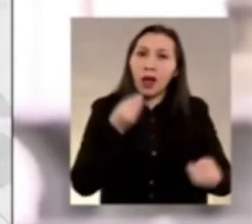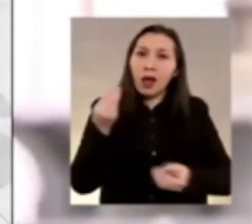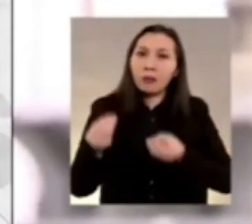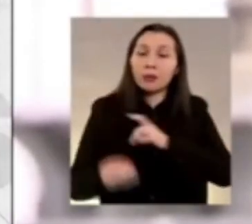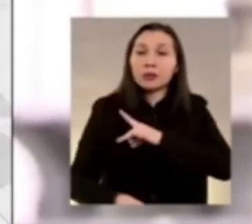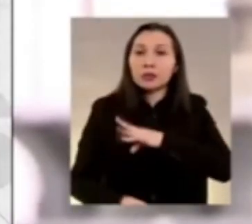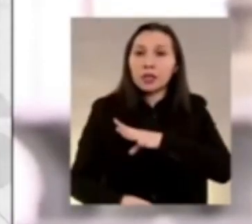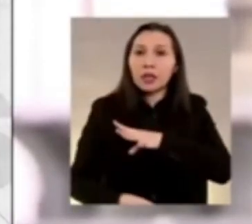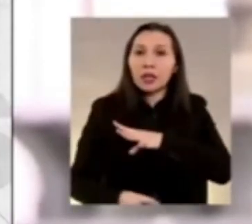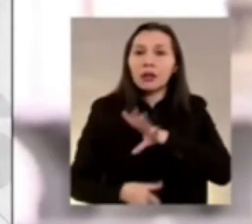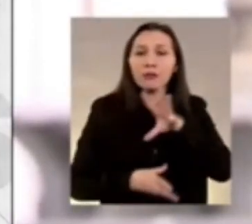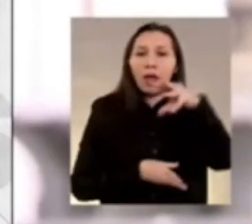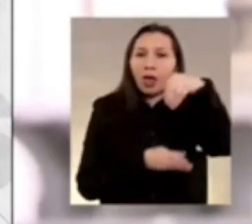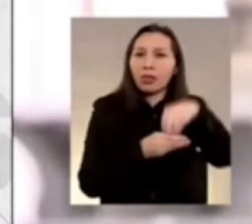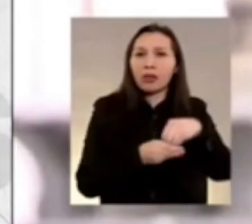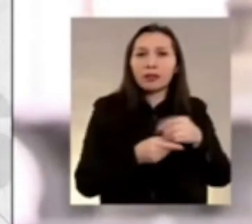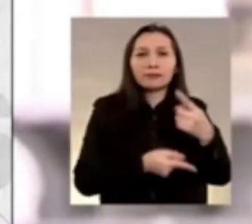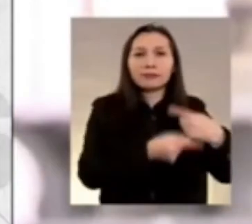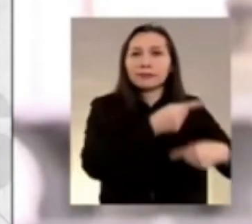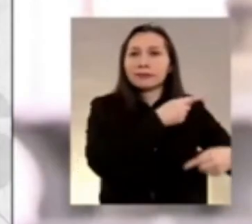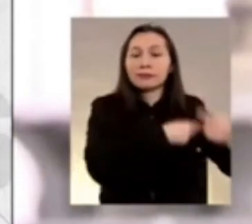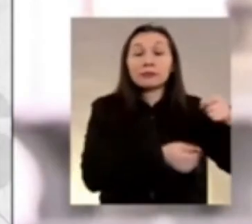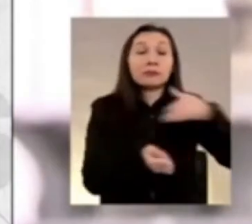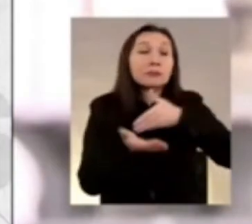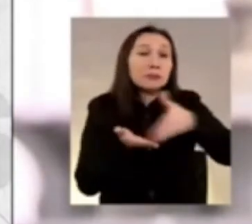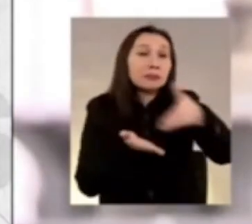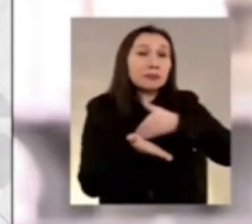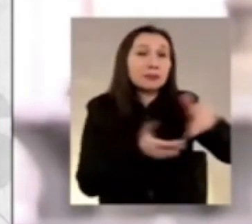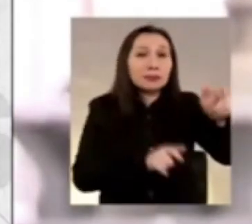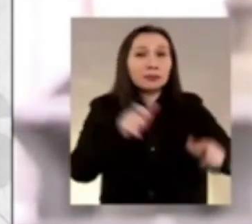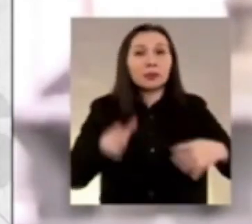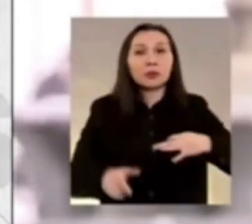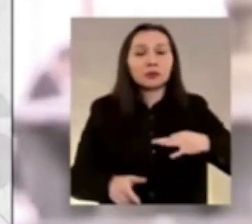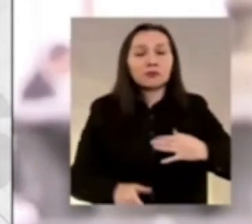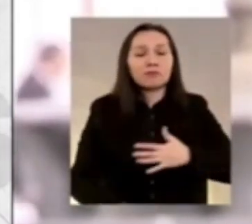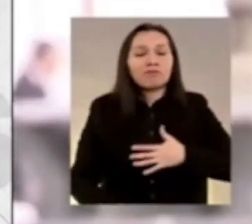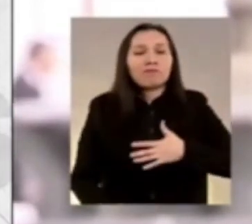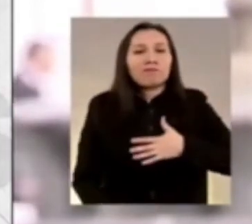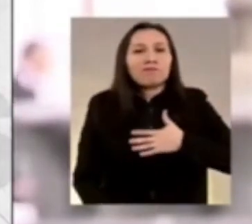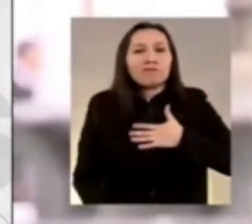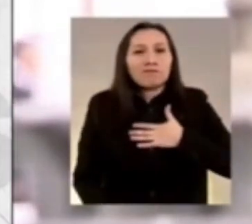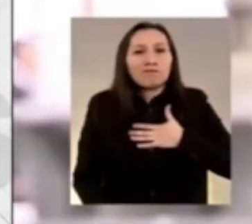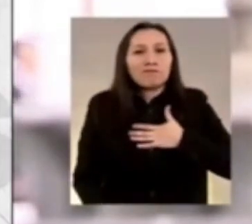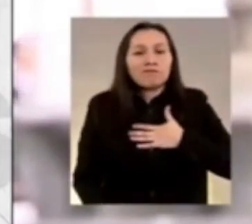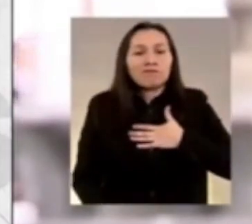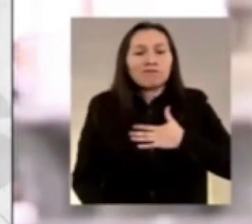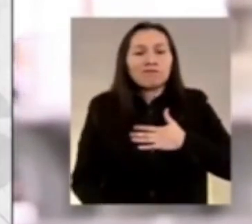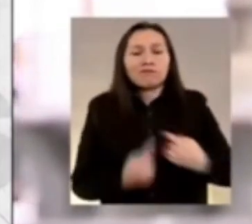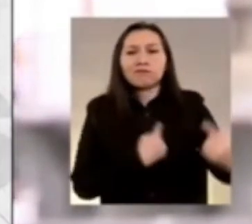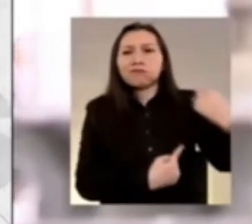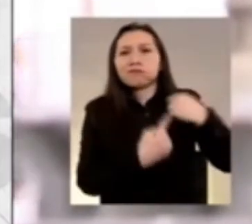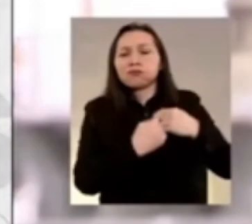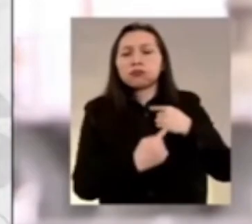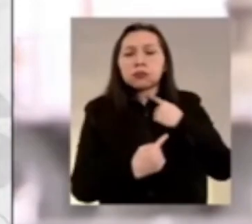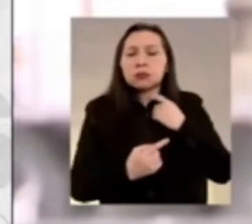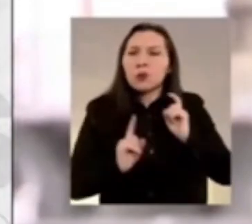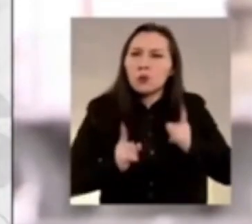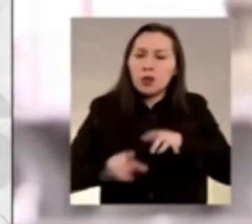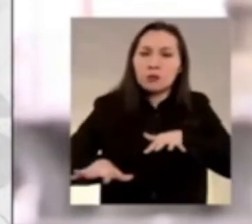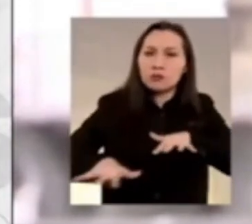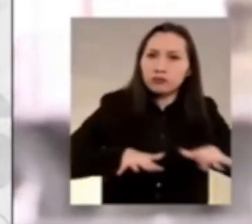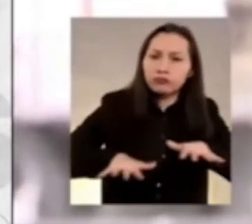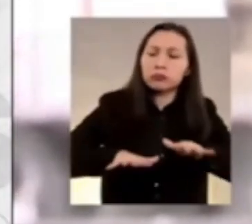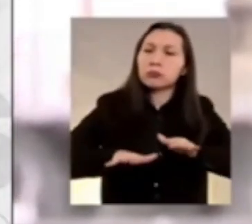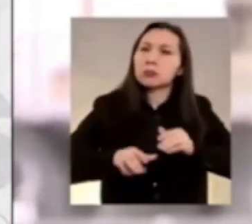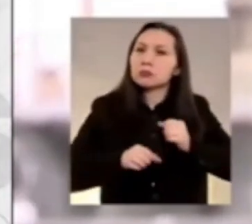Chile pasó a ser parte de la historia de millones de ciudadanos que se sintieron interpelados y se movilizaron en